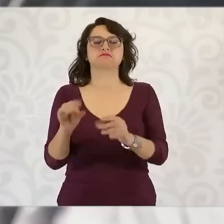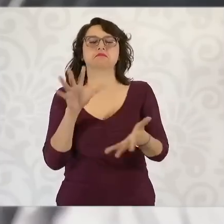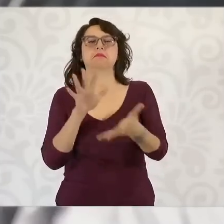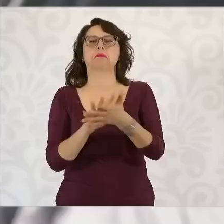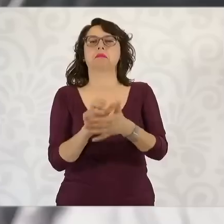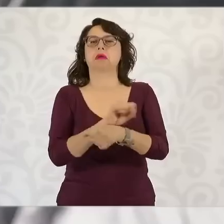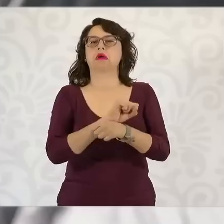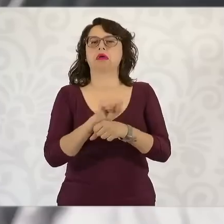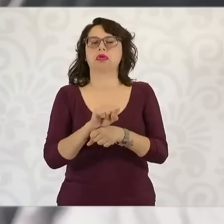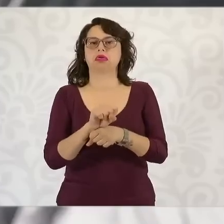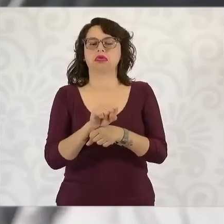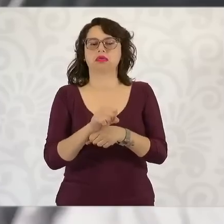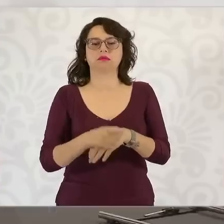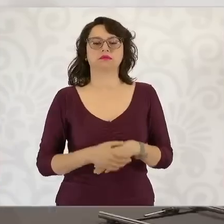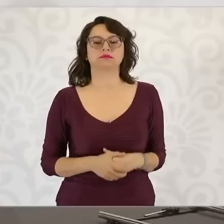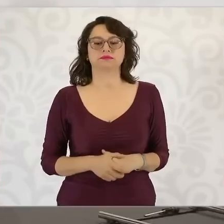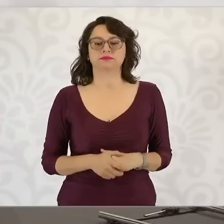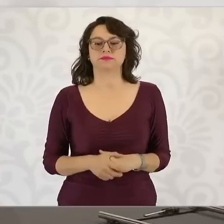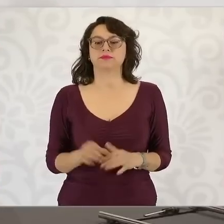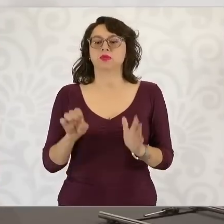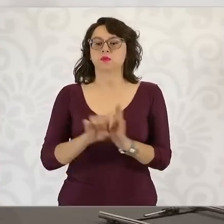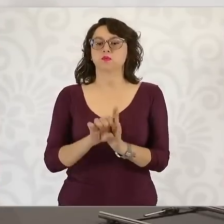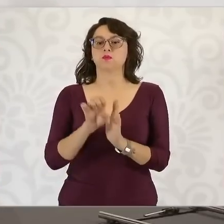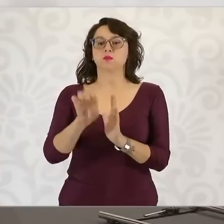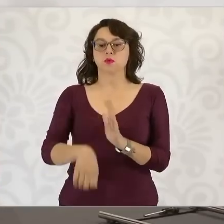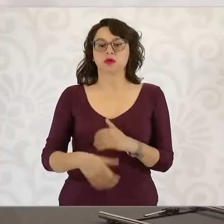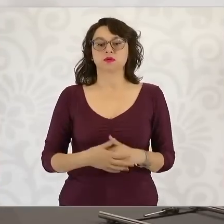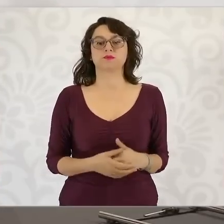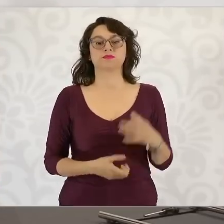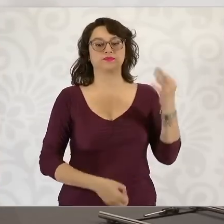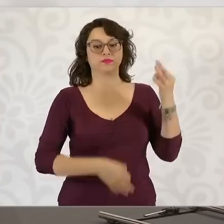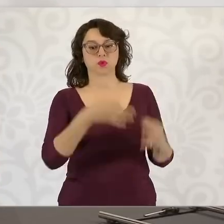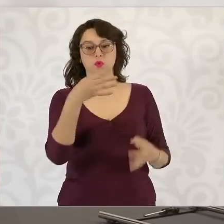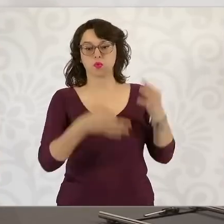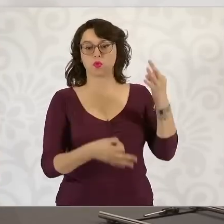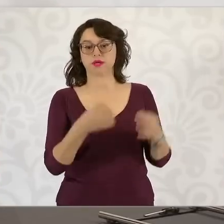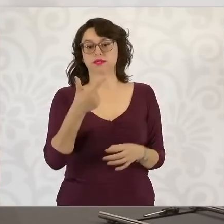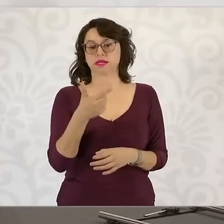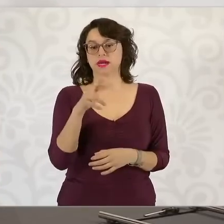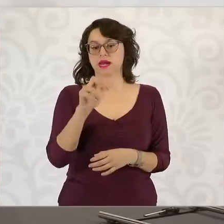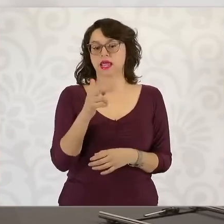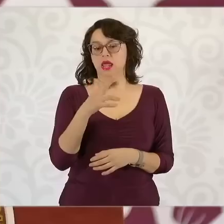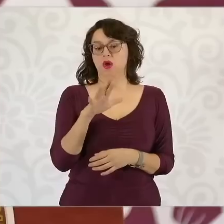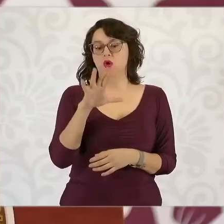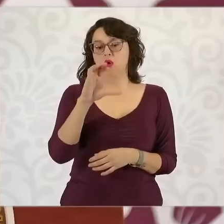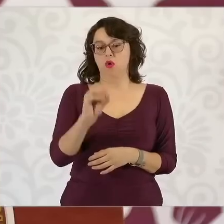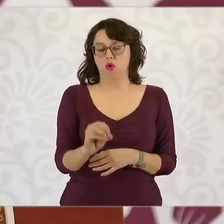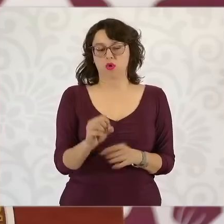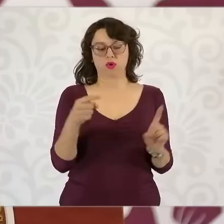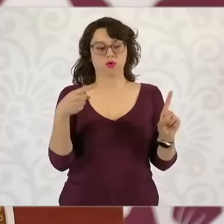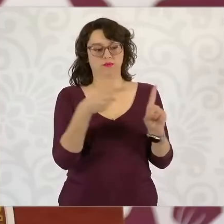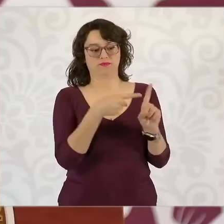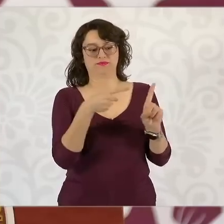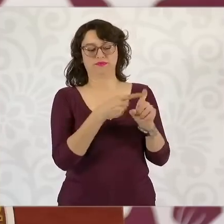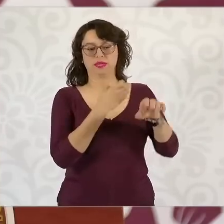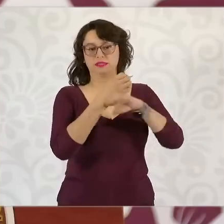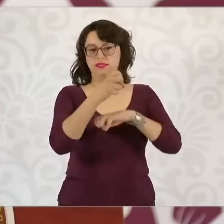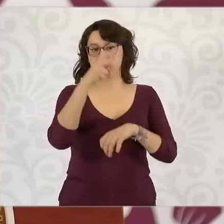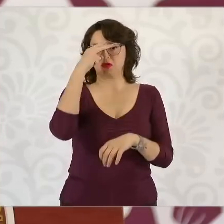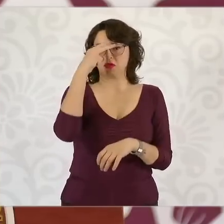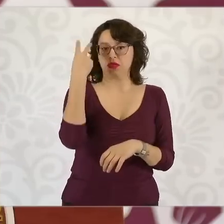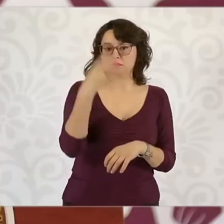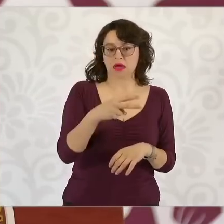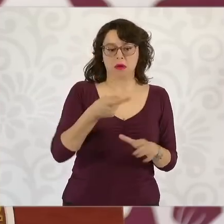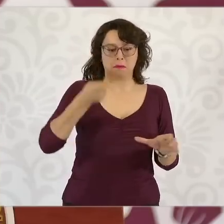seguridad. Por ejemplo, el juez Gregorio Salazar Hernández, adscrito al Centro de Justicia Penal Federal en el Estado de México, ha